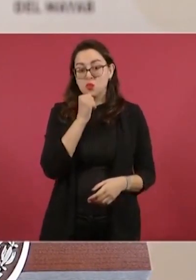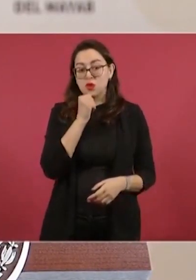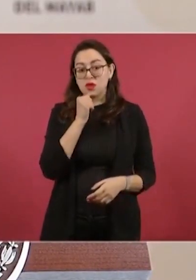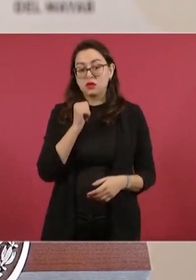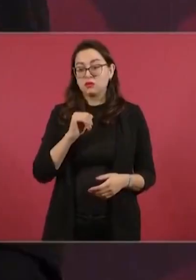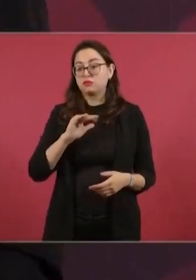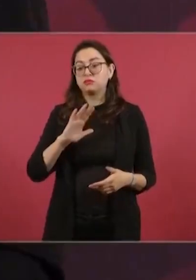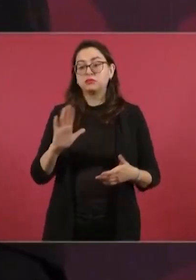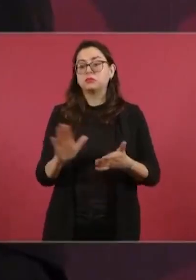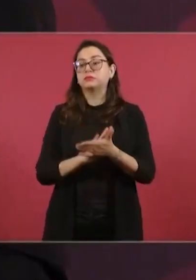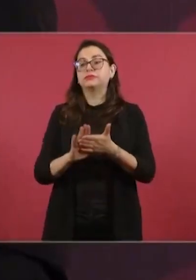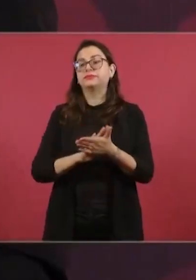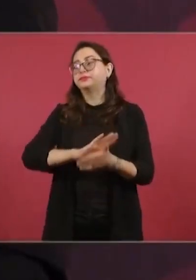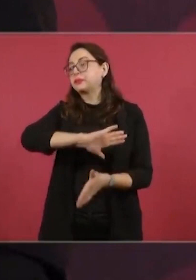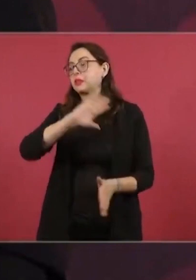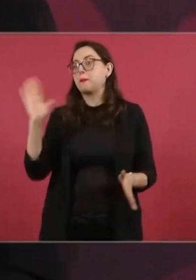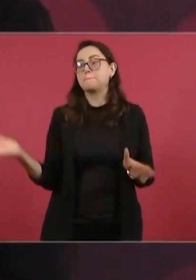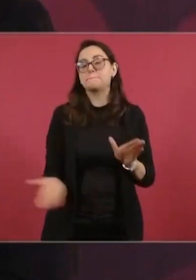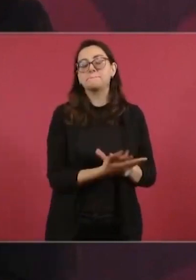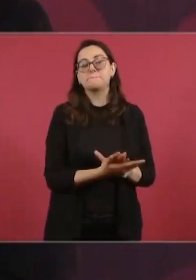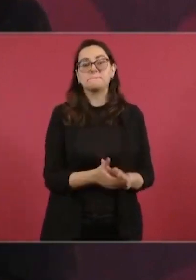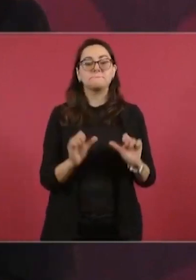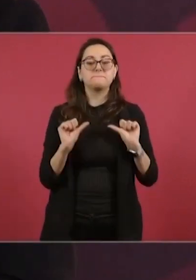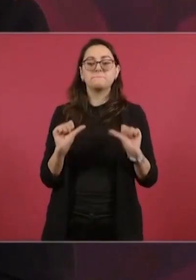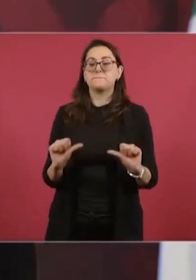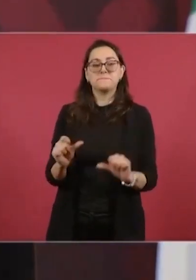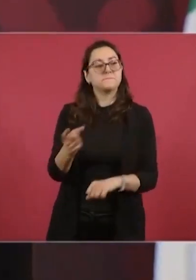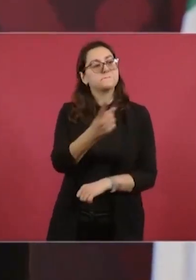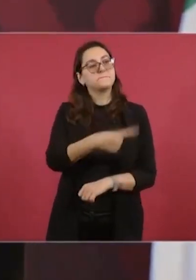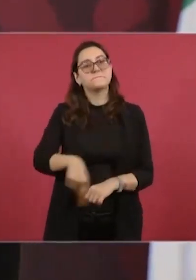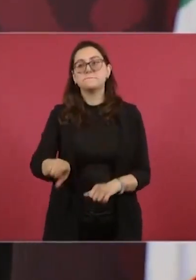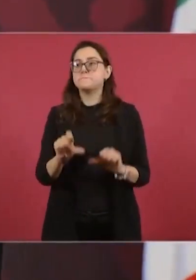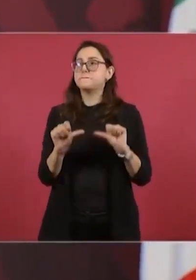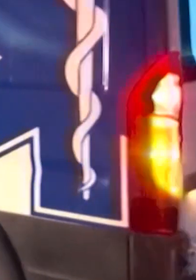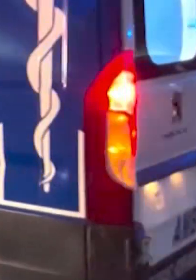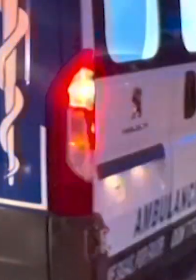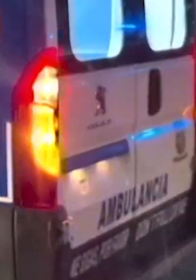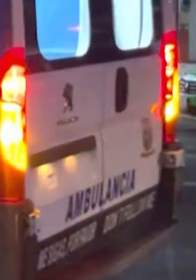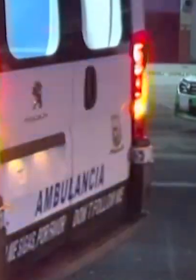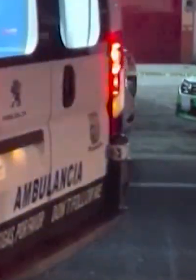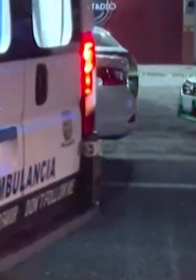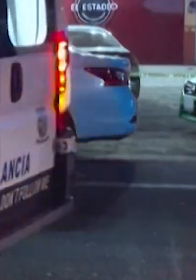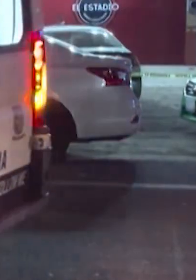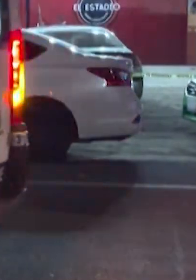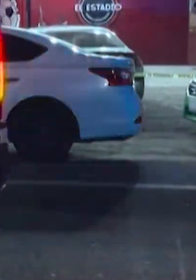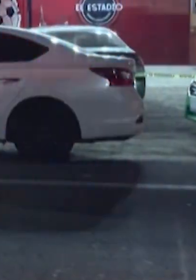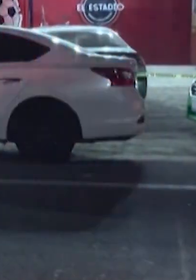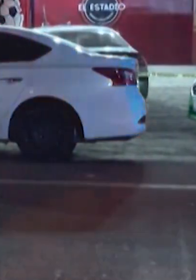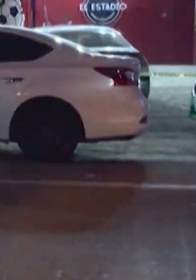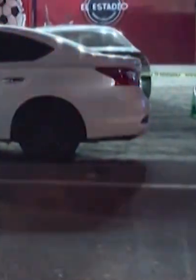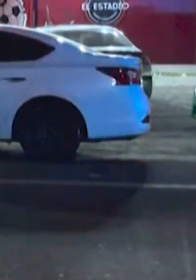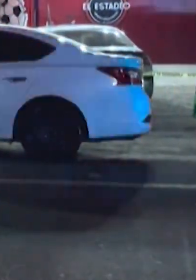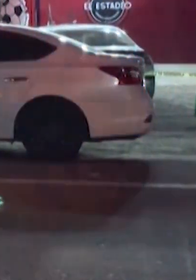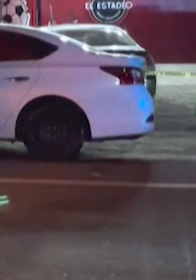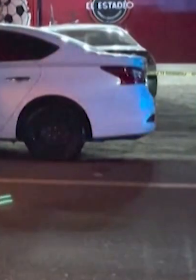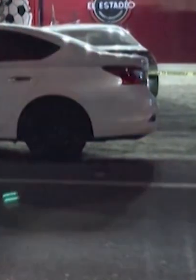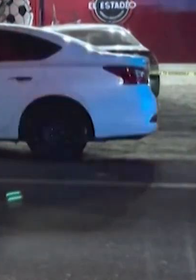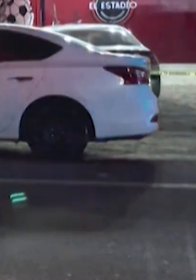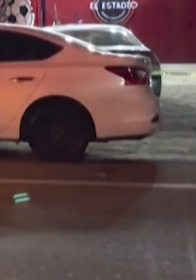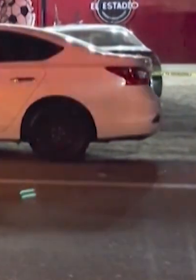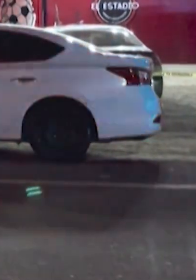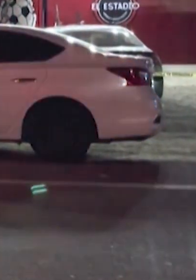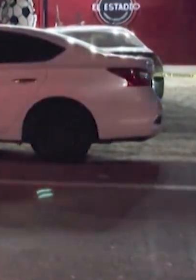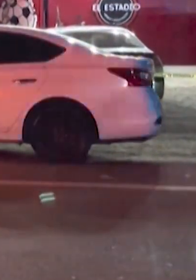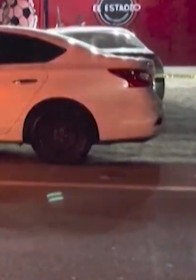presidente Andrés Manuel López Obrador es un distractor que busca ocultar el grave problema de inseguridad que se vive en el